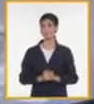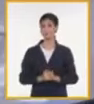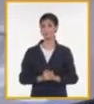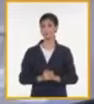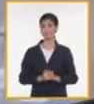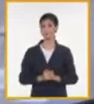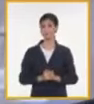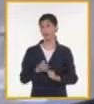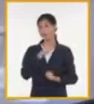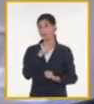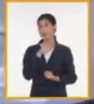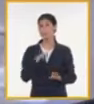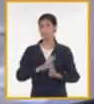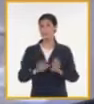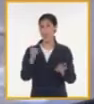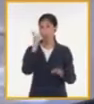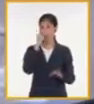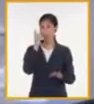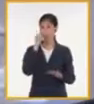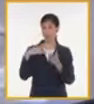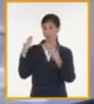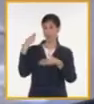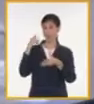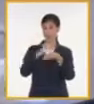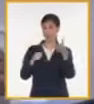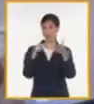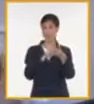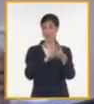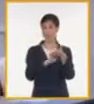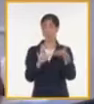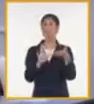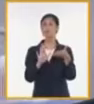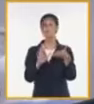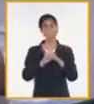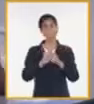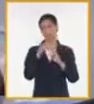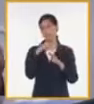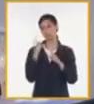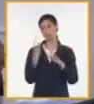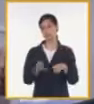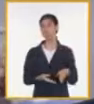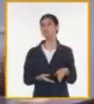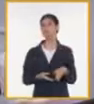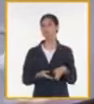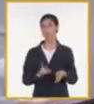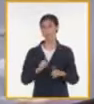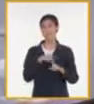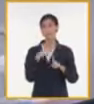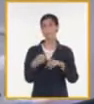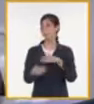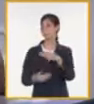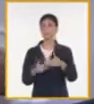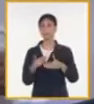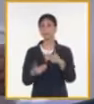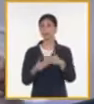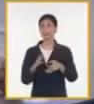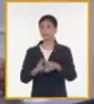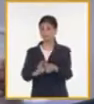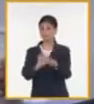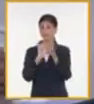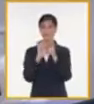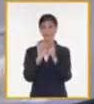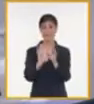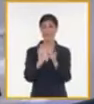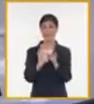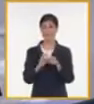la década ahora en este siglo en Estados Unidos y también bueno hechos tan desbl como derri en pleno vuelo